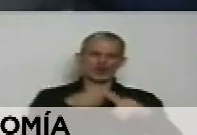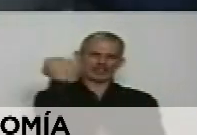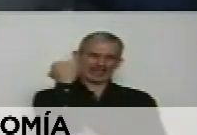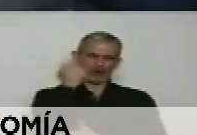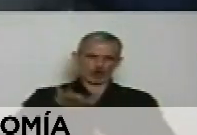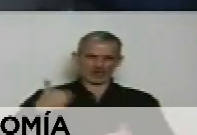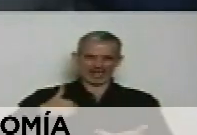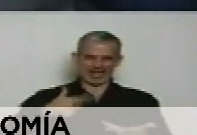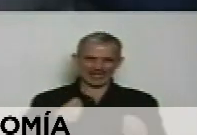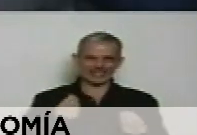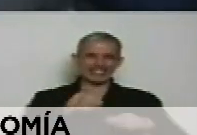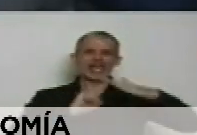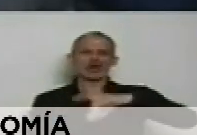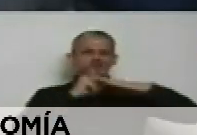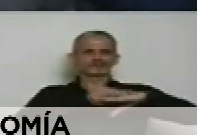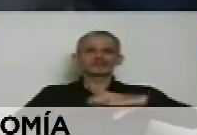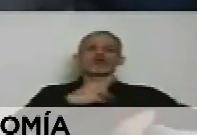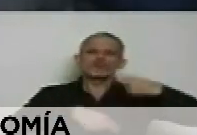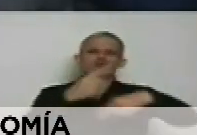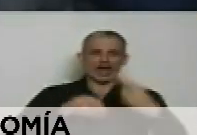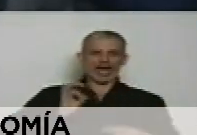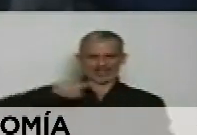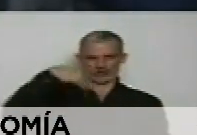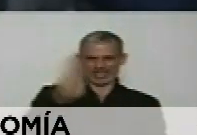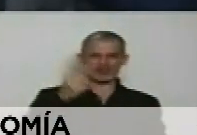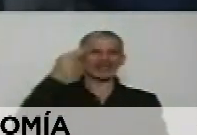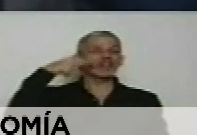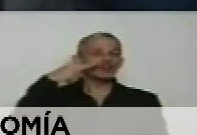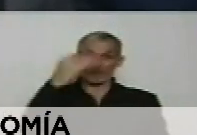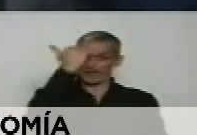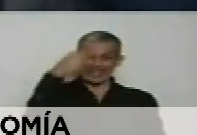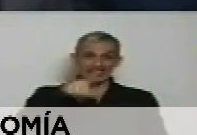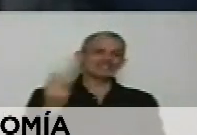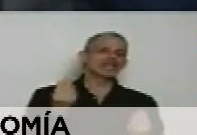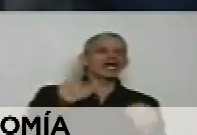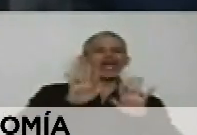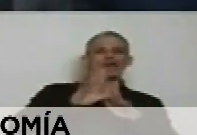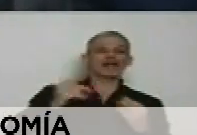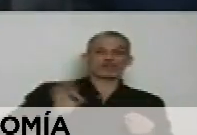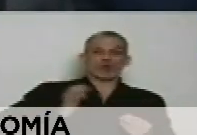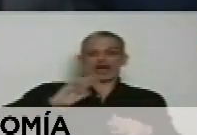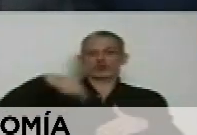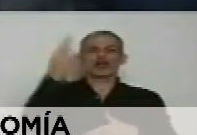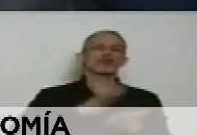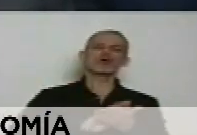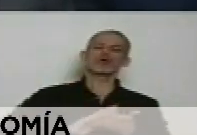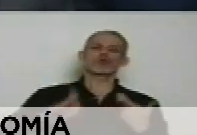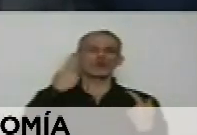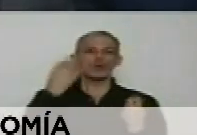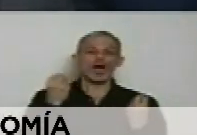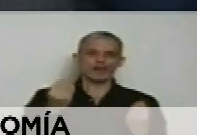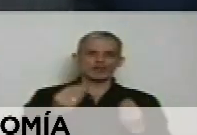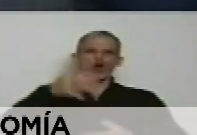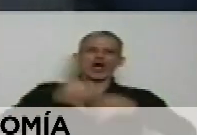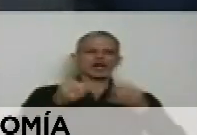económica, se va a seguir sosteniendo para el año que viene, nosotros esperamos un año que viene de nuevo, tal como hace la mayoría de